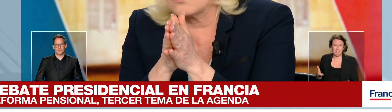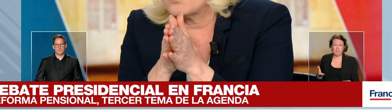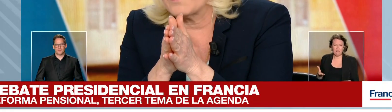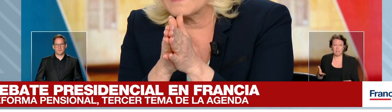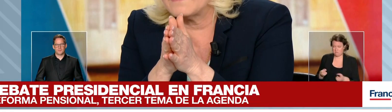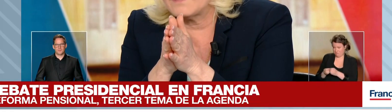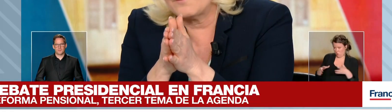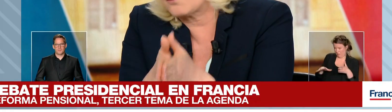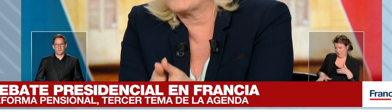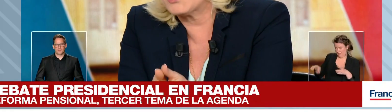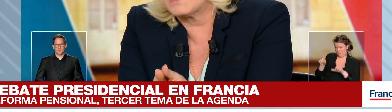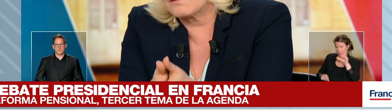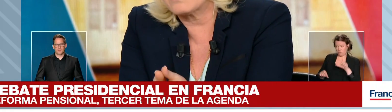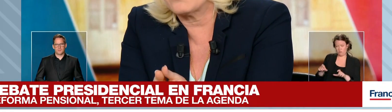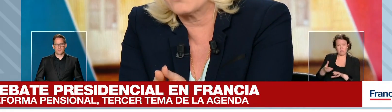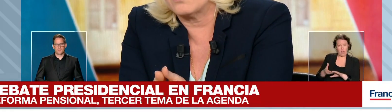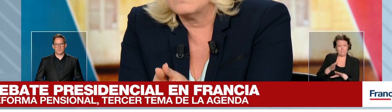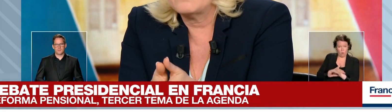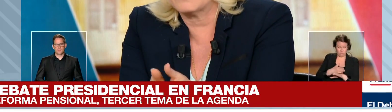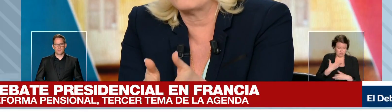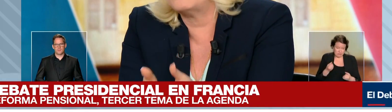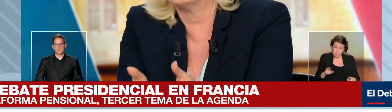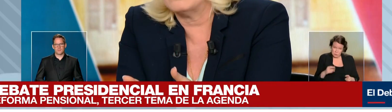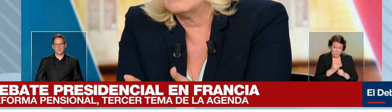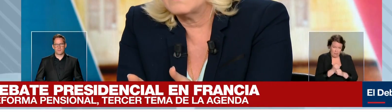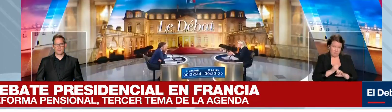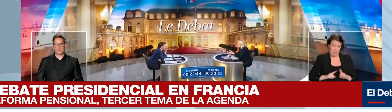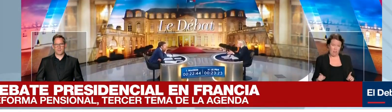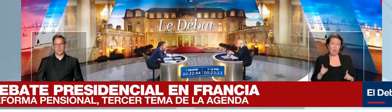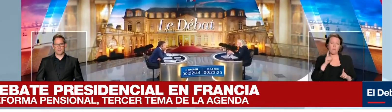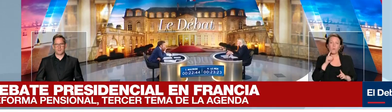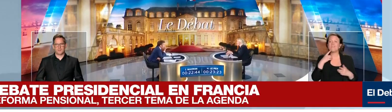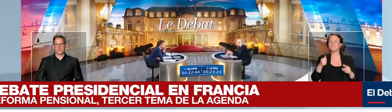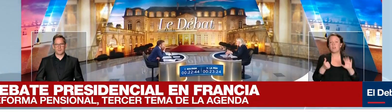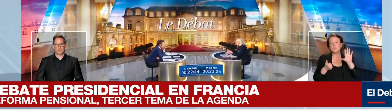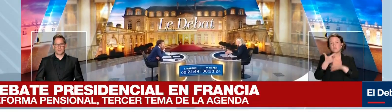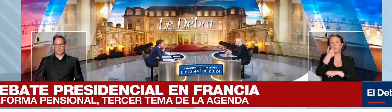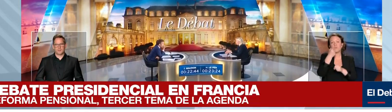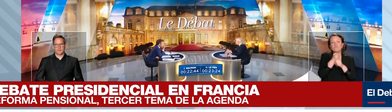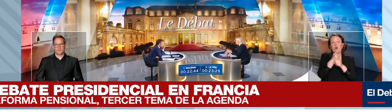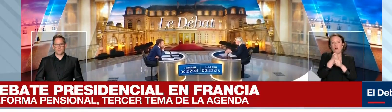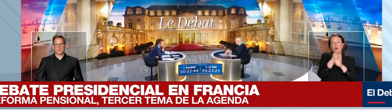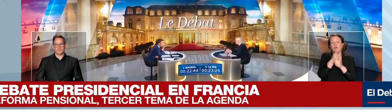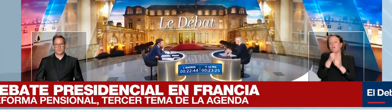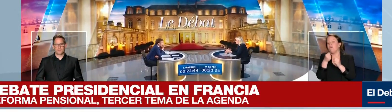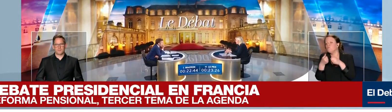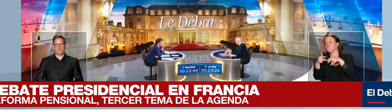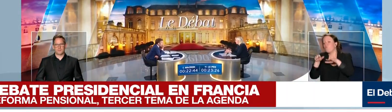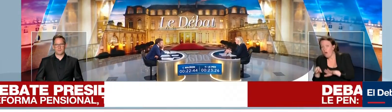sabiendo que la mayoría de ellos ya no están en actividad, porque ya a los 62,8 años ya la mitad de